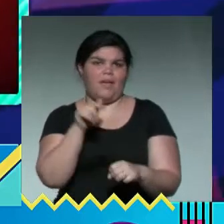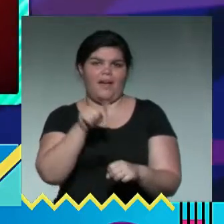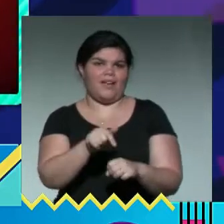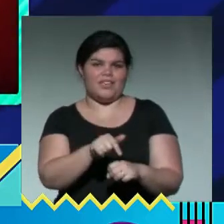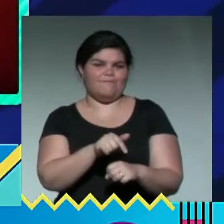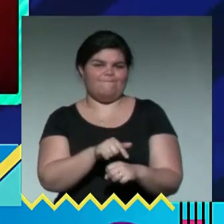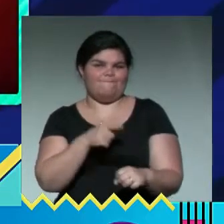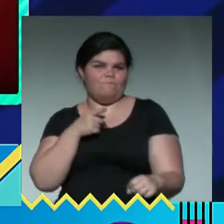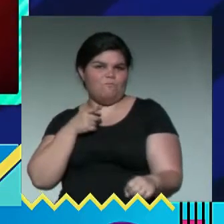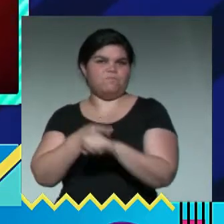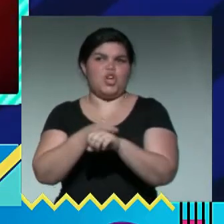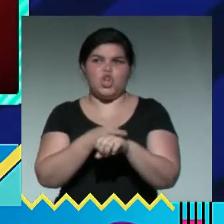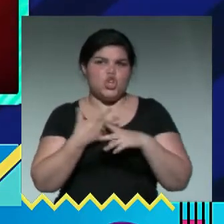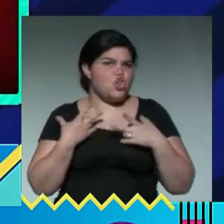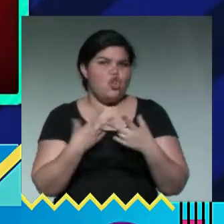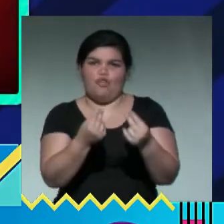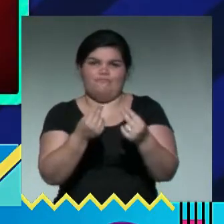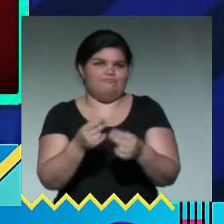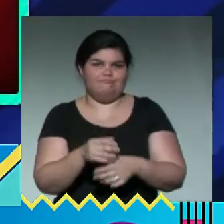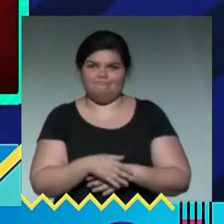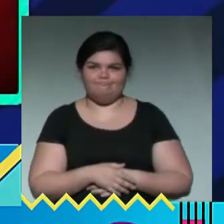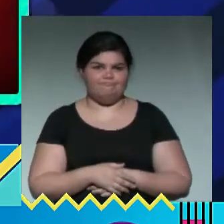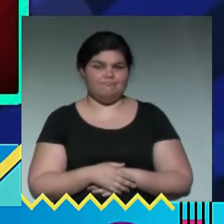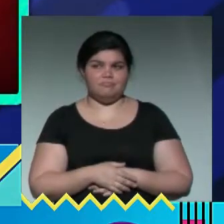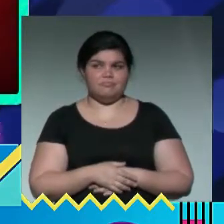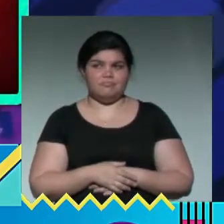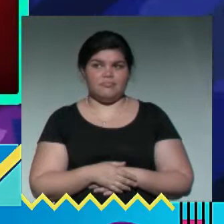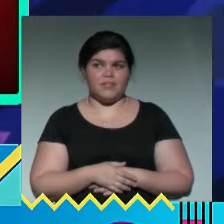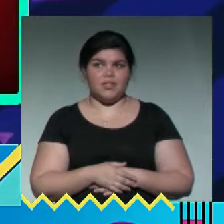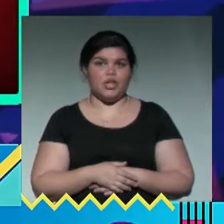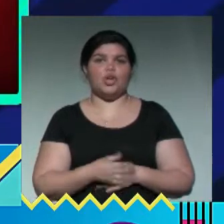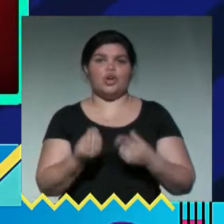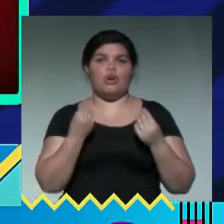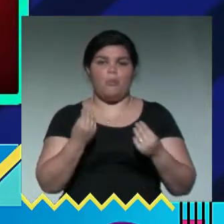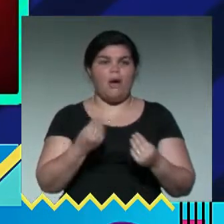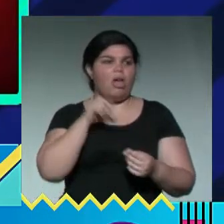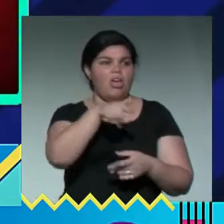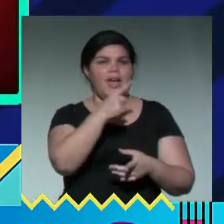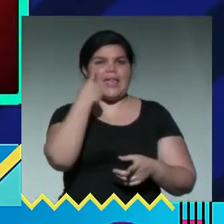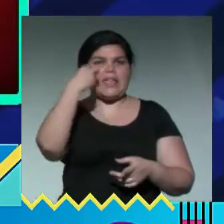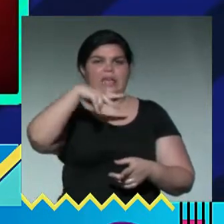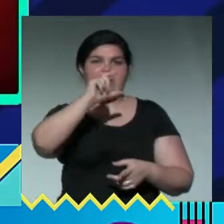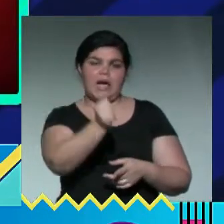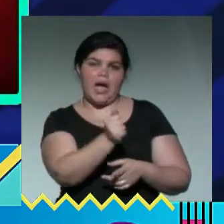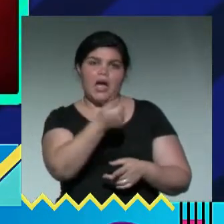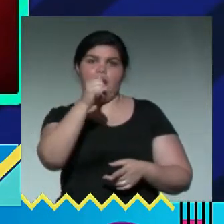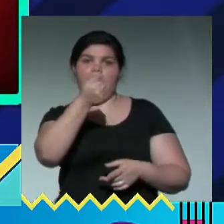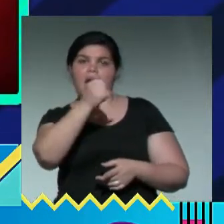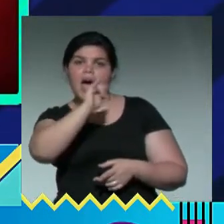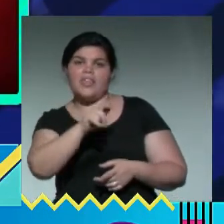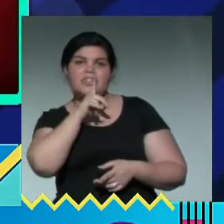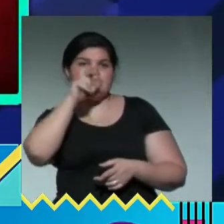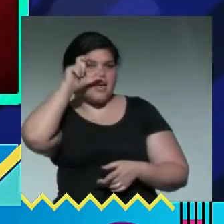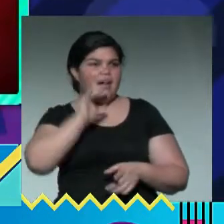la realidad. Se encuentran con que van a terminar pasando de un amo a otro, pero no otro amo que